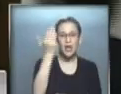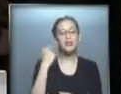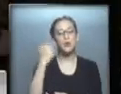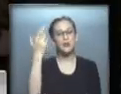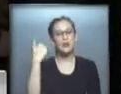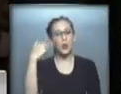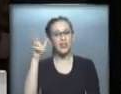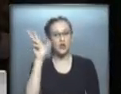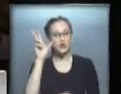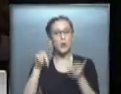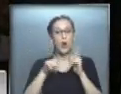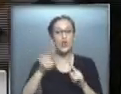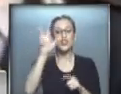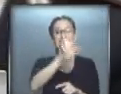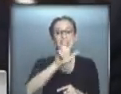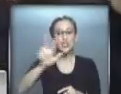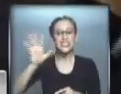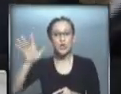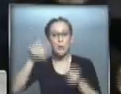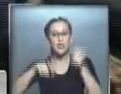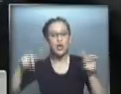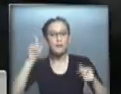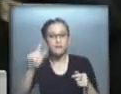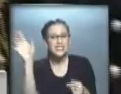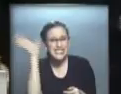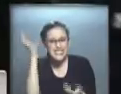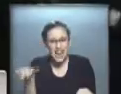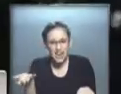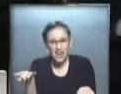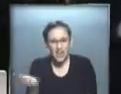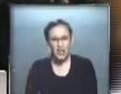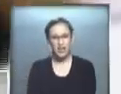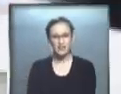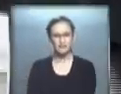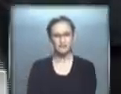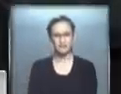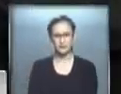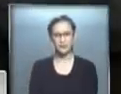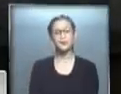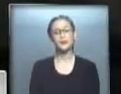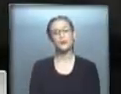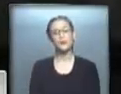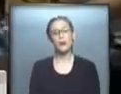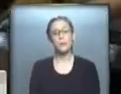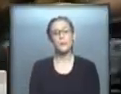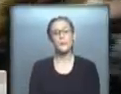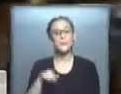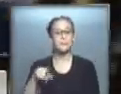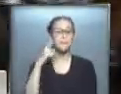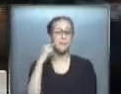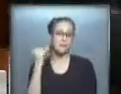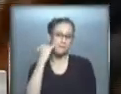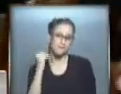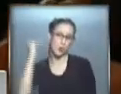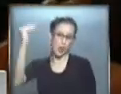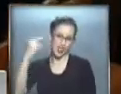por la masacre de 335 italianos en las fosas ardeatinas de rojo debido a su avanzada edad cumplió